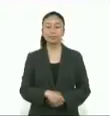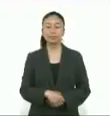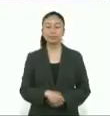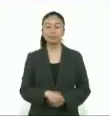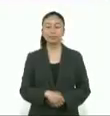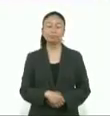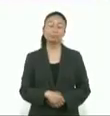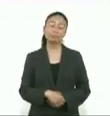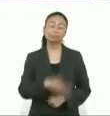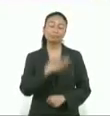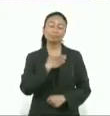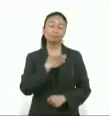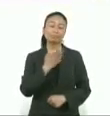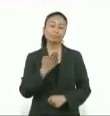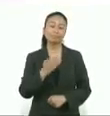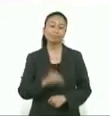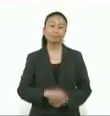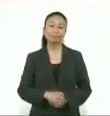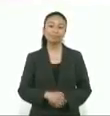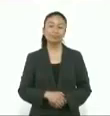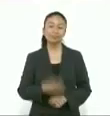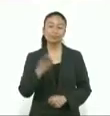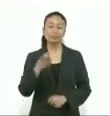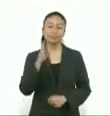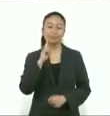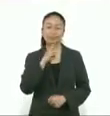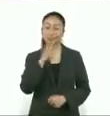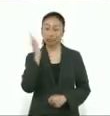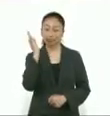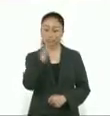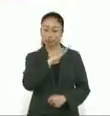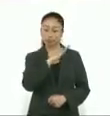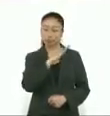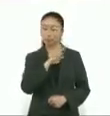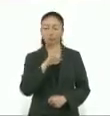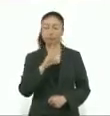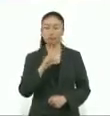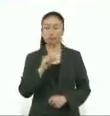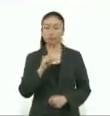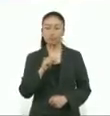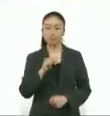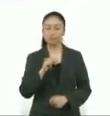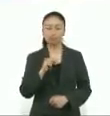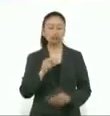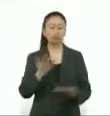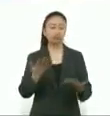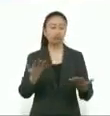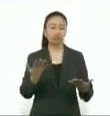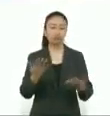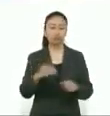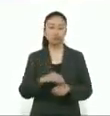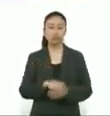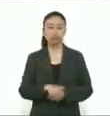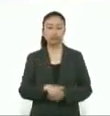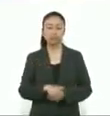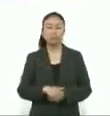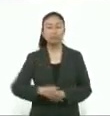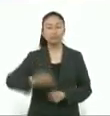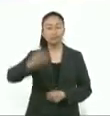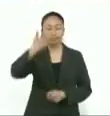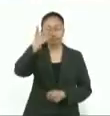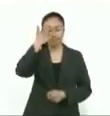Y bueno, esto no es una noticia falsa, esto no son fake news.